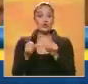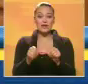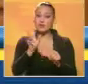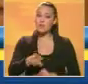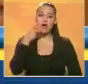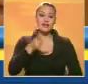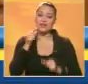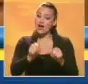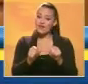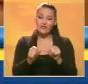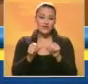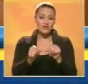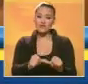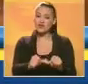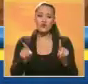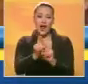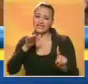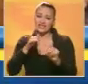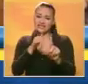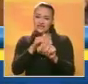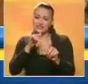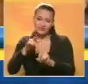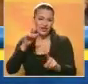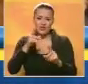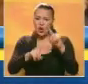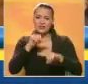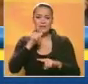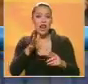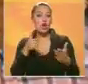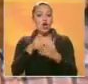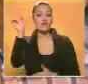política permanentemente de hostigamiento, agresión y conspiración contra Venezuela.